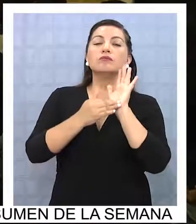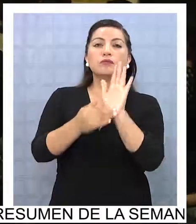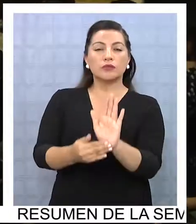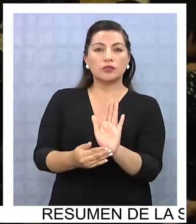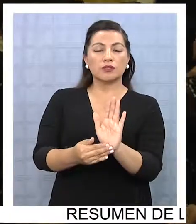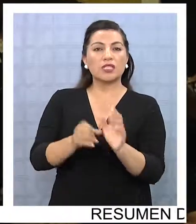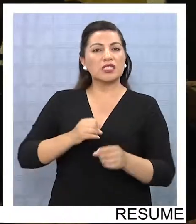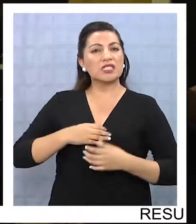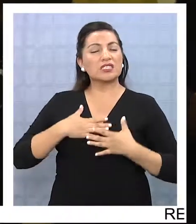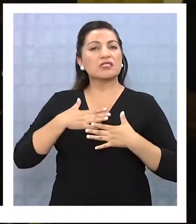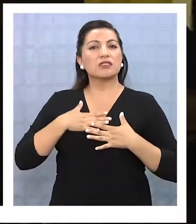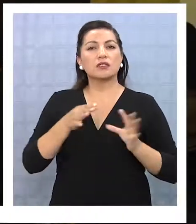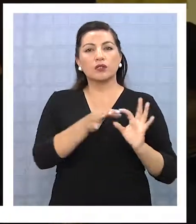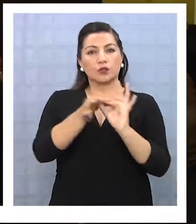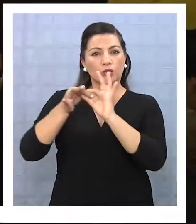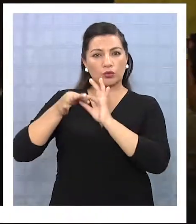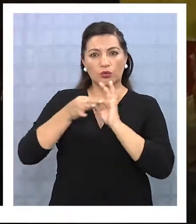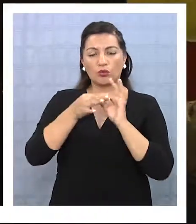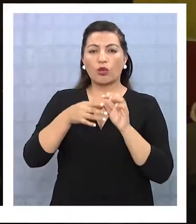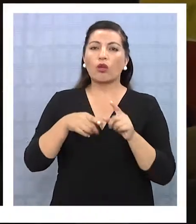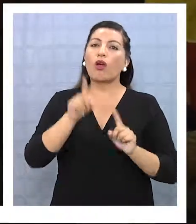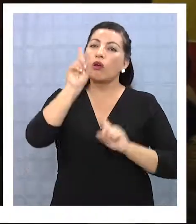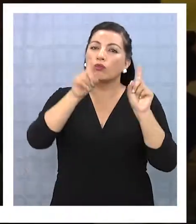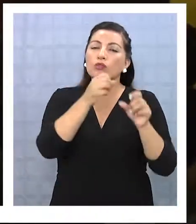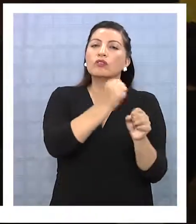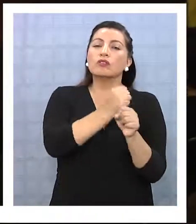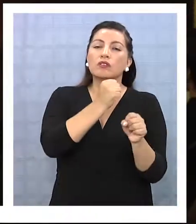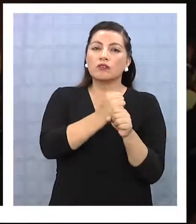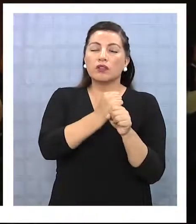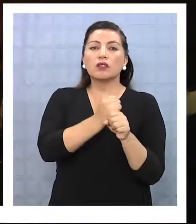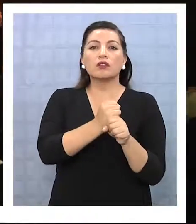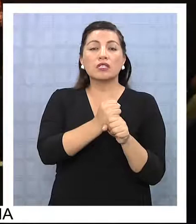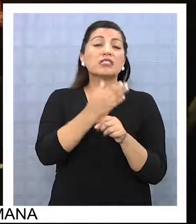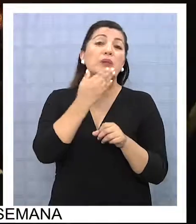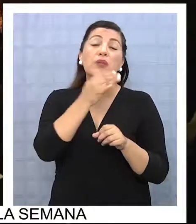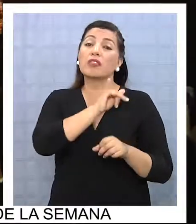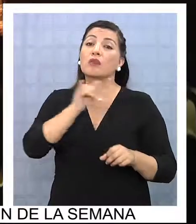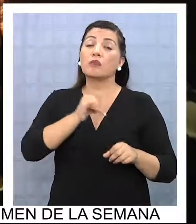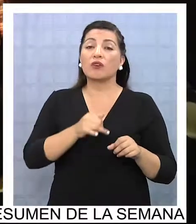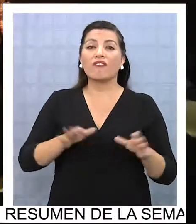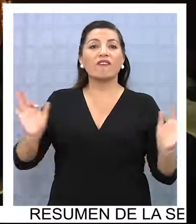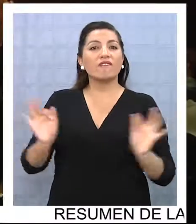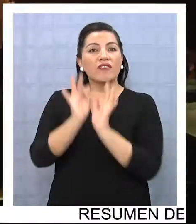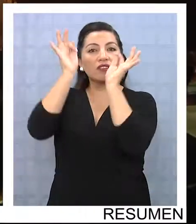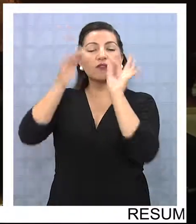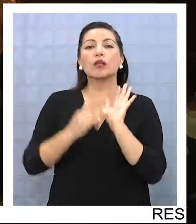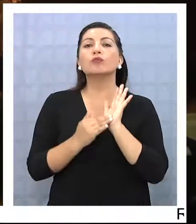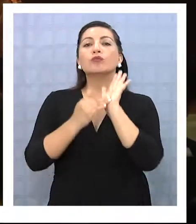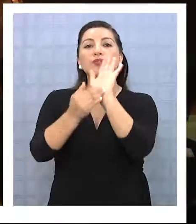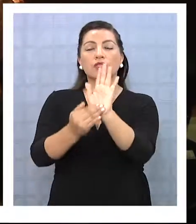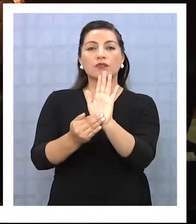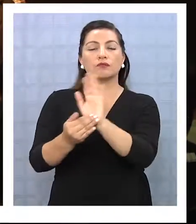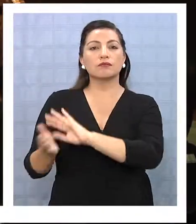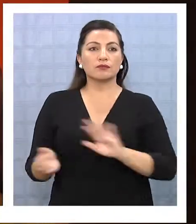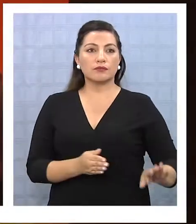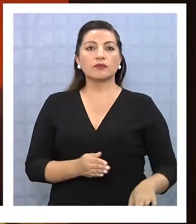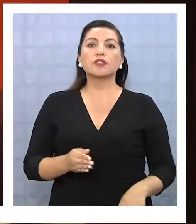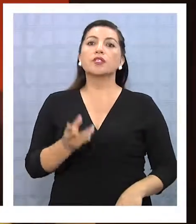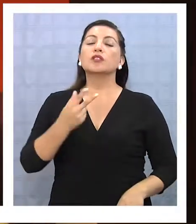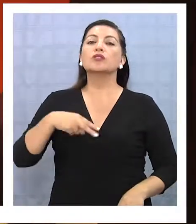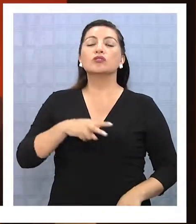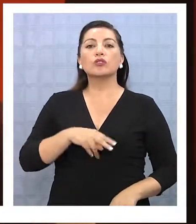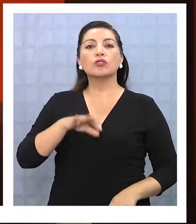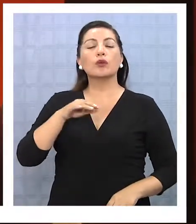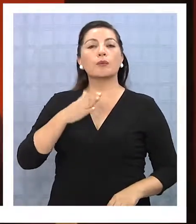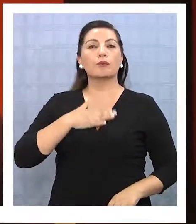se sientan conectados con uno u otro trabajo, lo puedan mover en sus propios festivales, sus propias salas o en sus territorios. Ha servido para